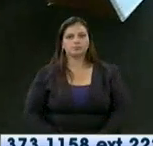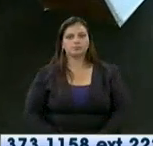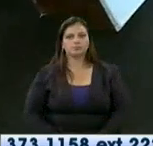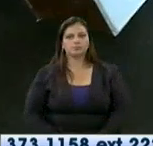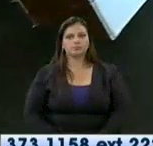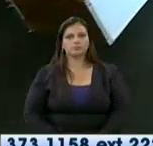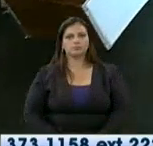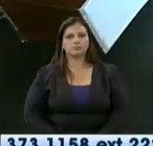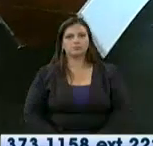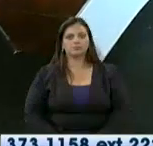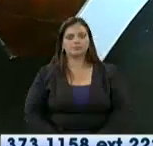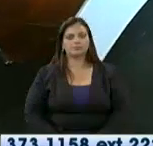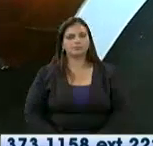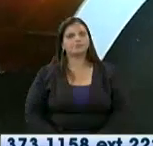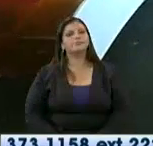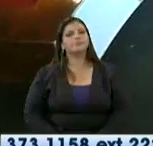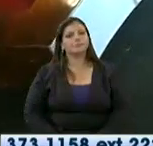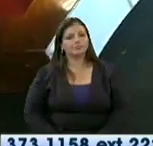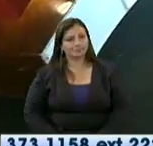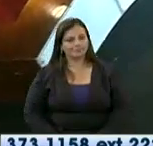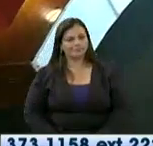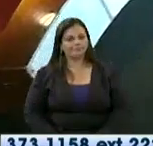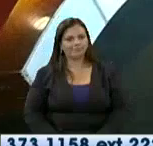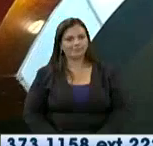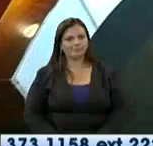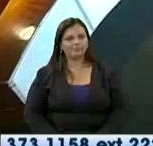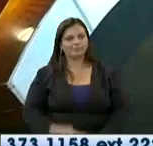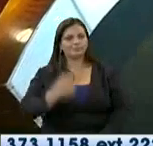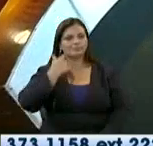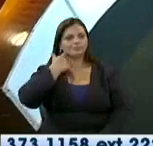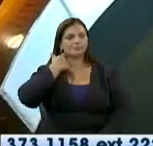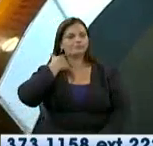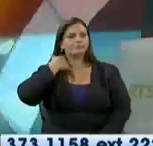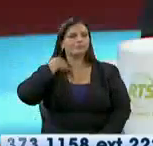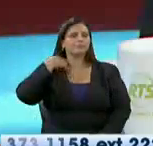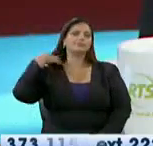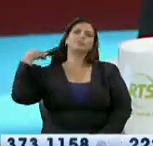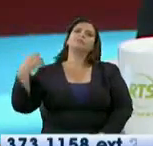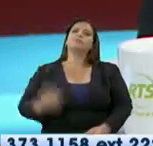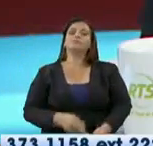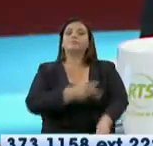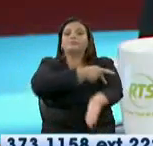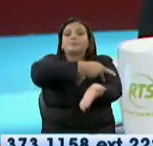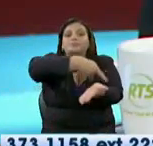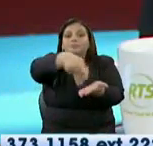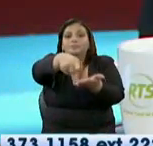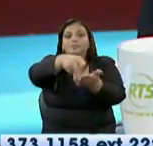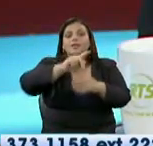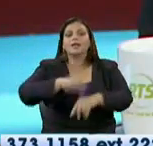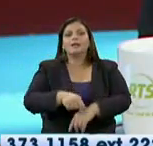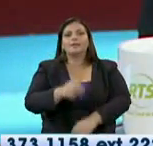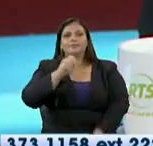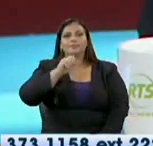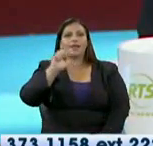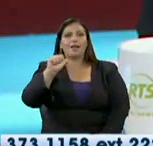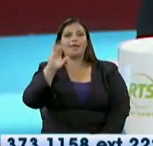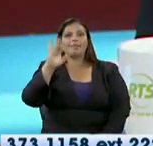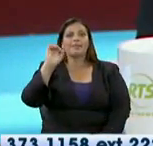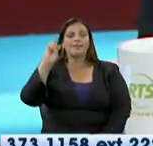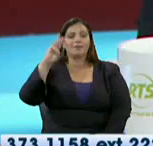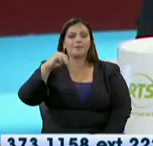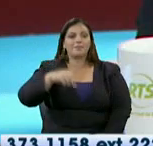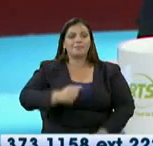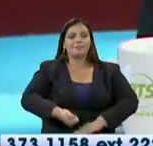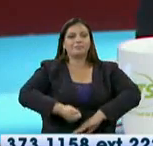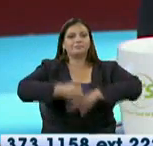En otro tema, con la colocación de algunos fotorradares, la Autoridad de Tránsito Municipal espera que los conductores sean conscientes